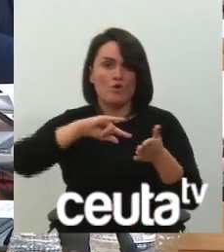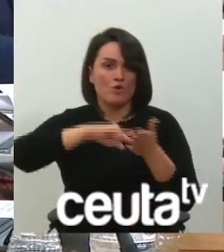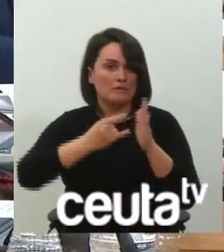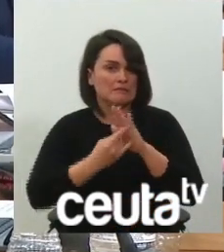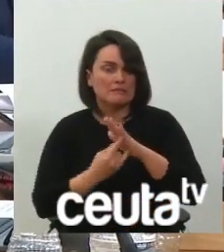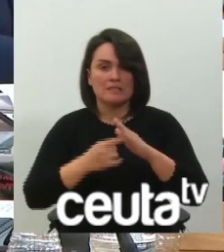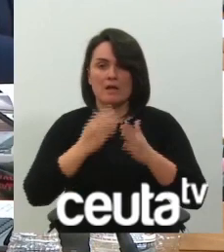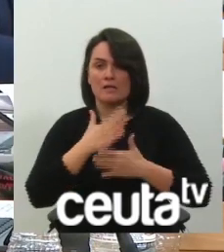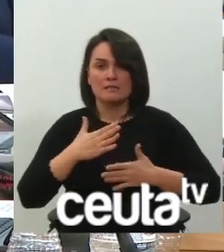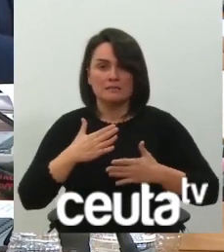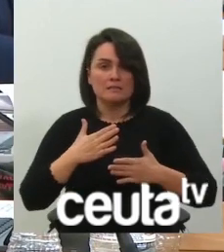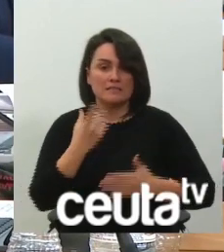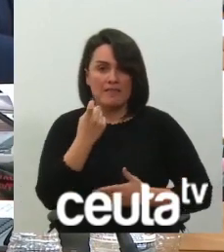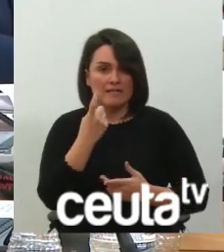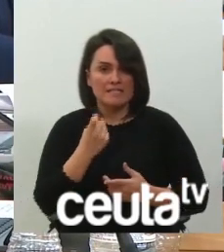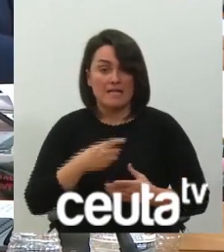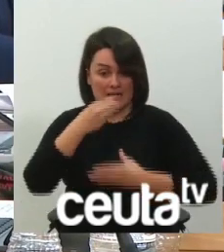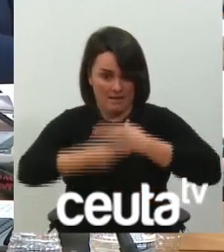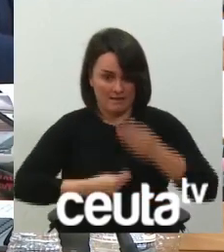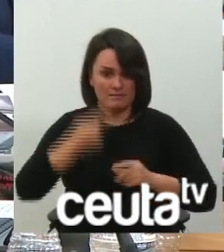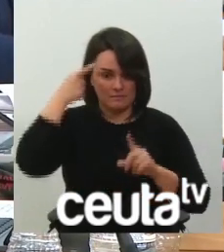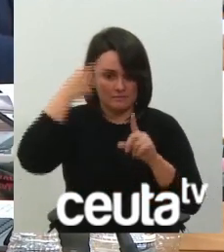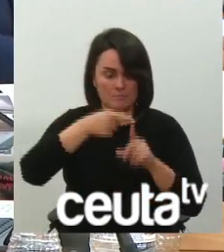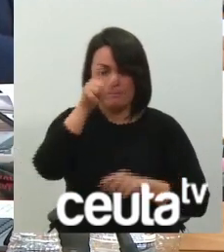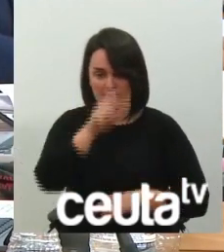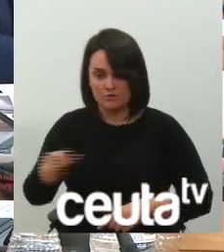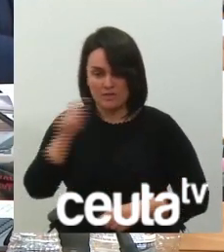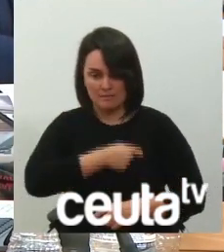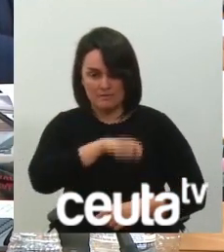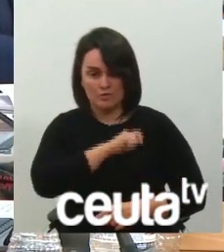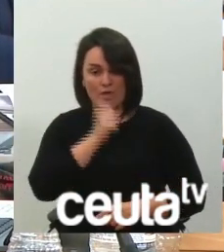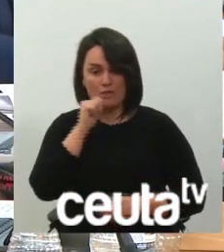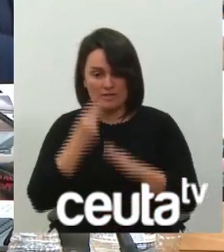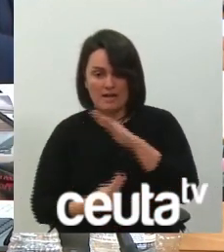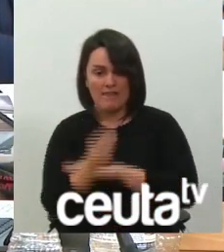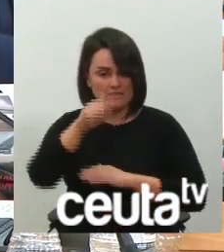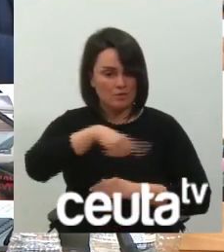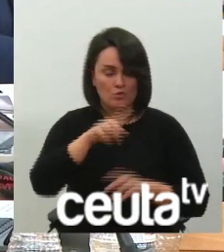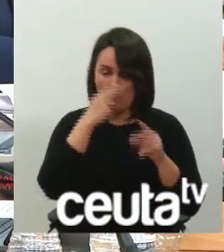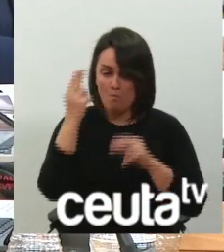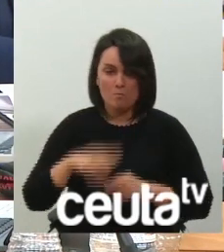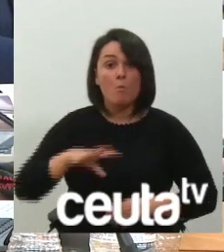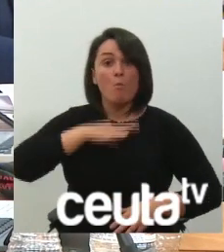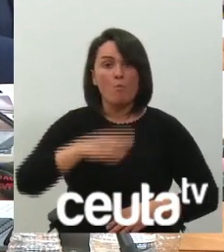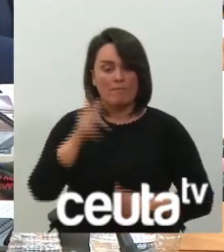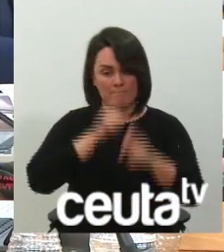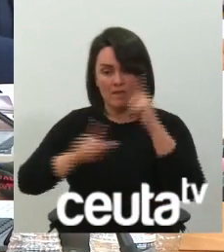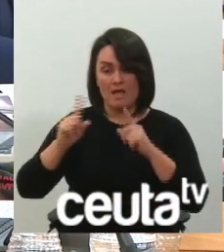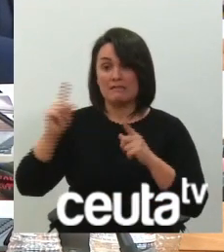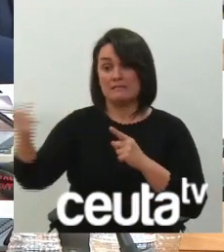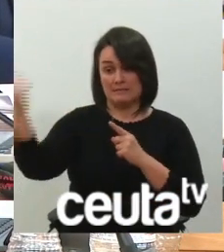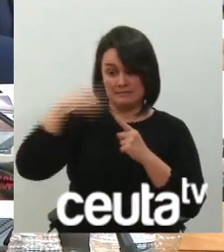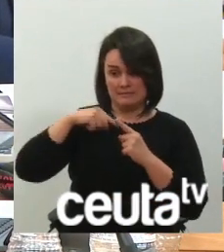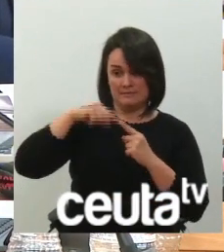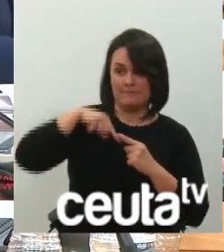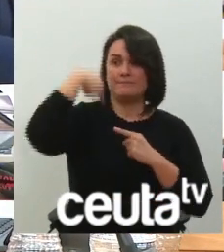garantice que los españoles tanto ceutíes como no a cesc puedan viajar a ceuta y desde ceuta asumiendo